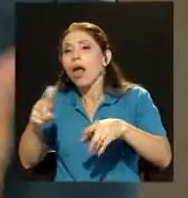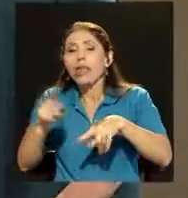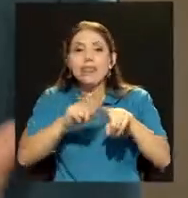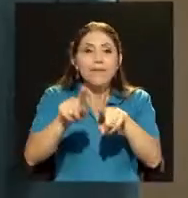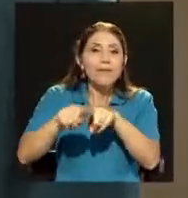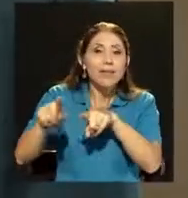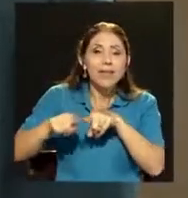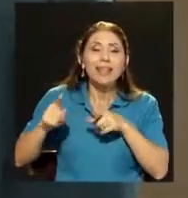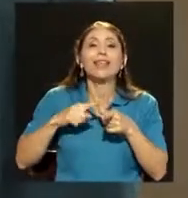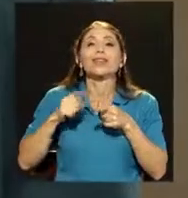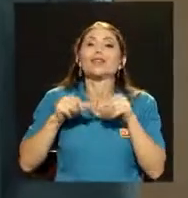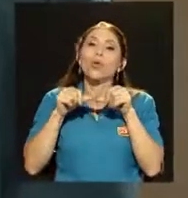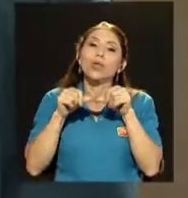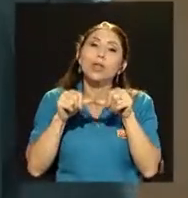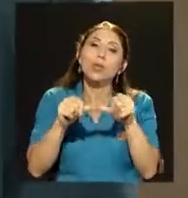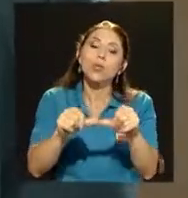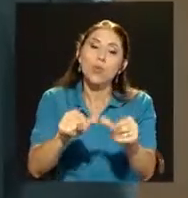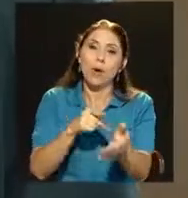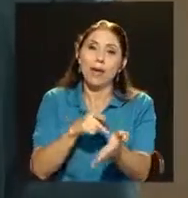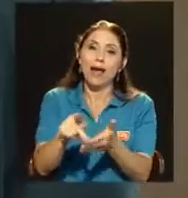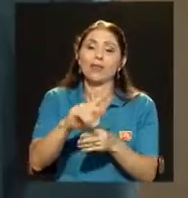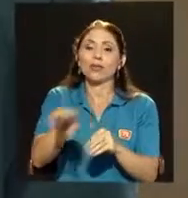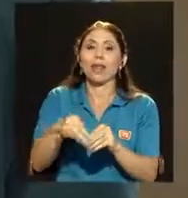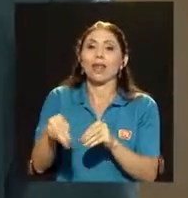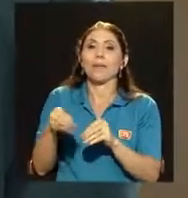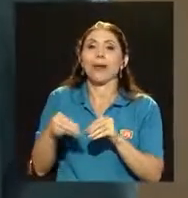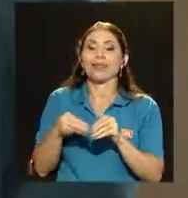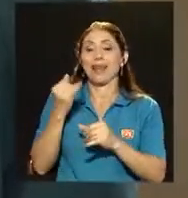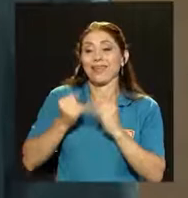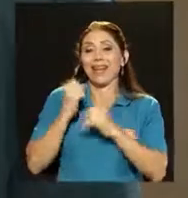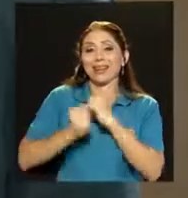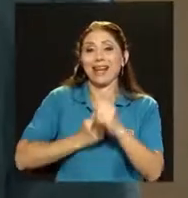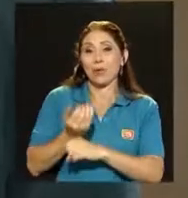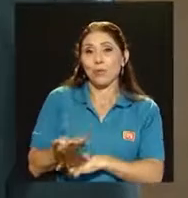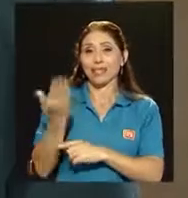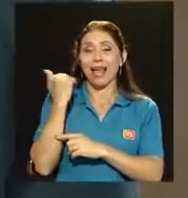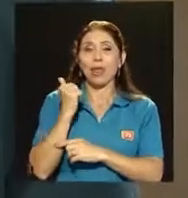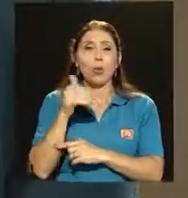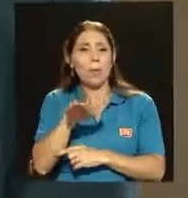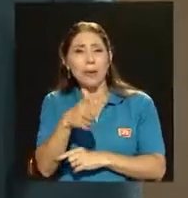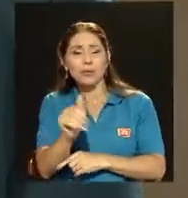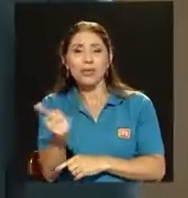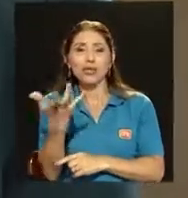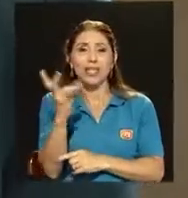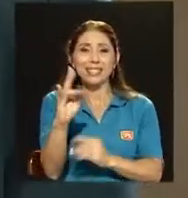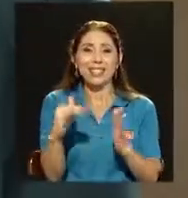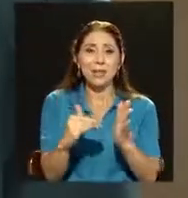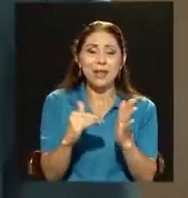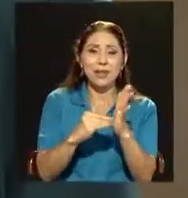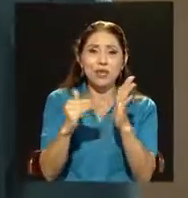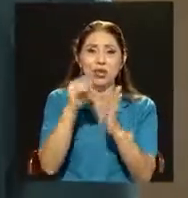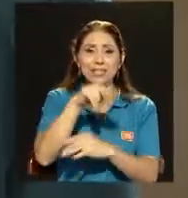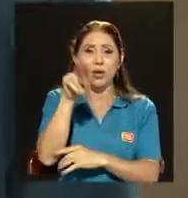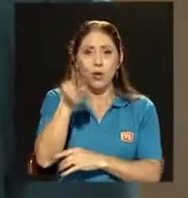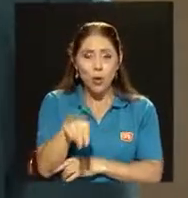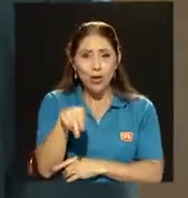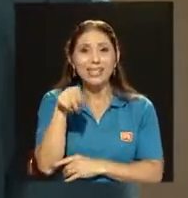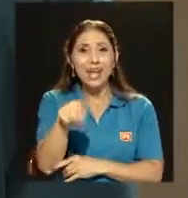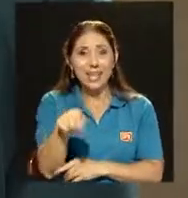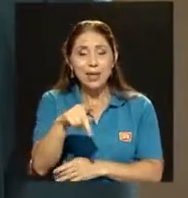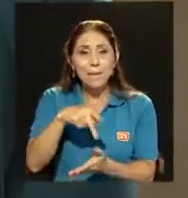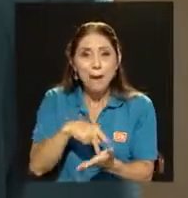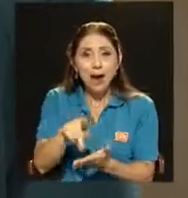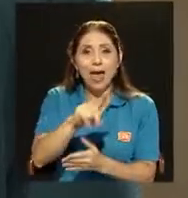a finales de 2017, pues había un acumulado aproximado de 17 mil millones de colones. El MEP viene haciendo